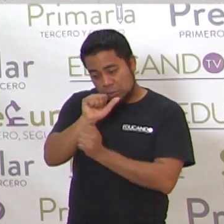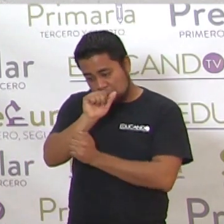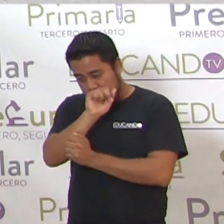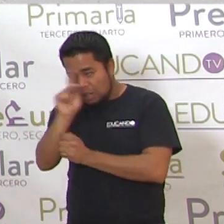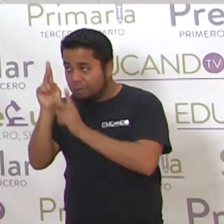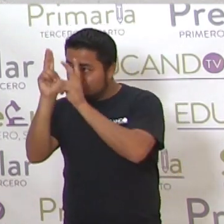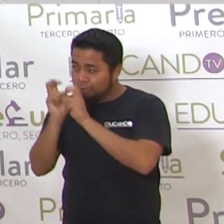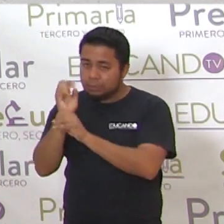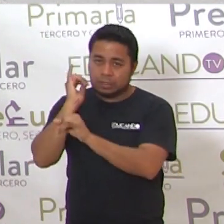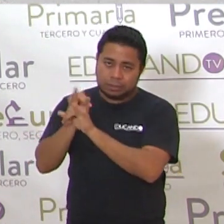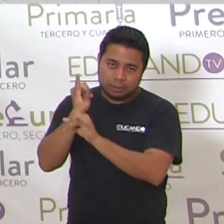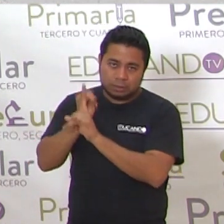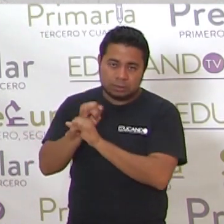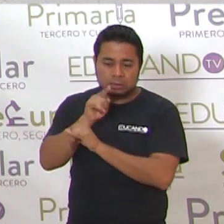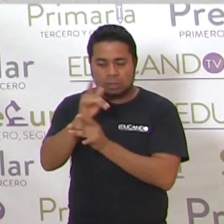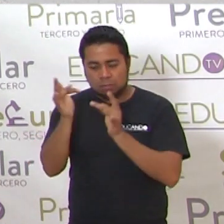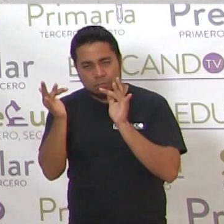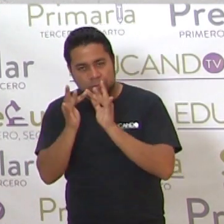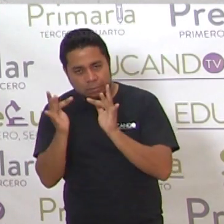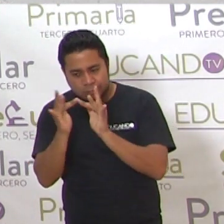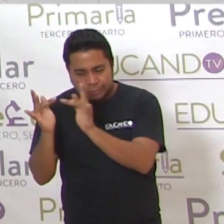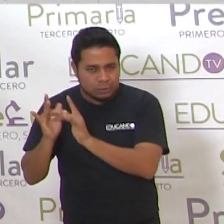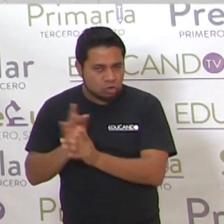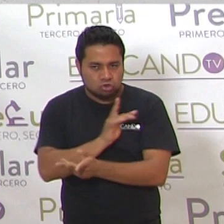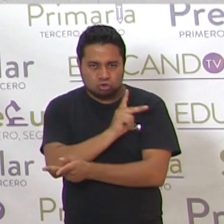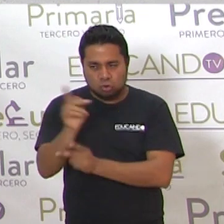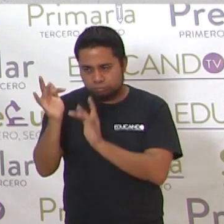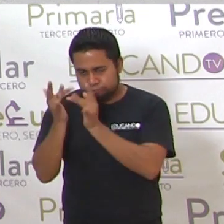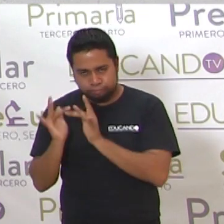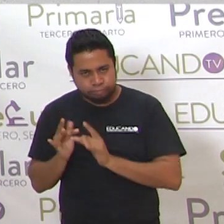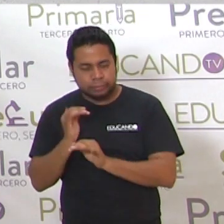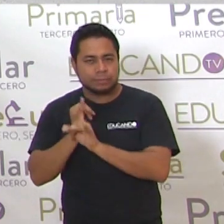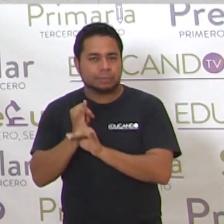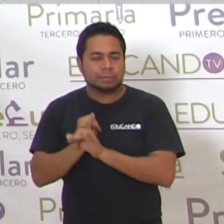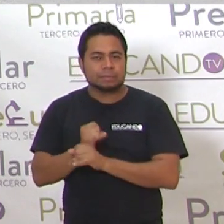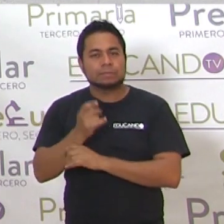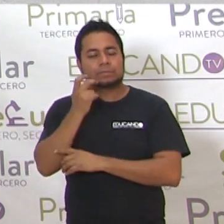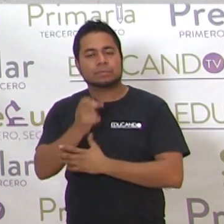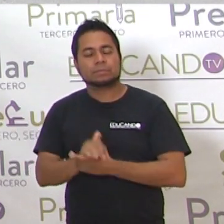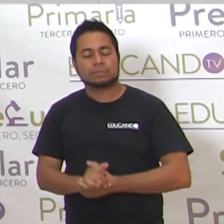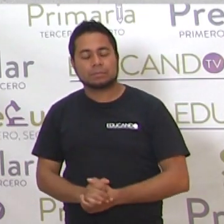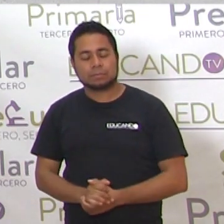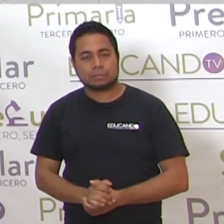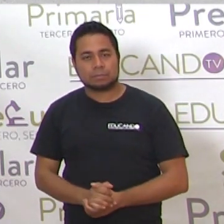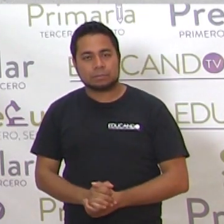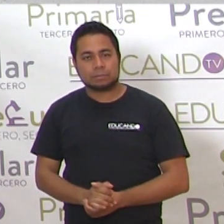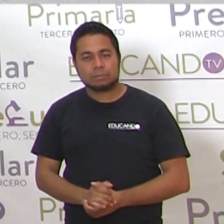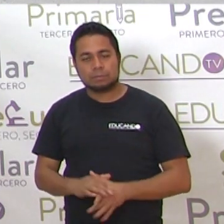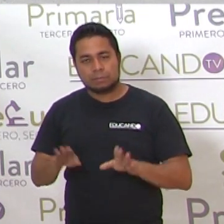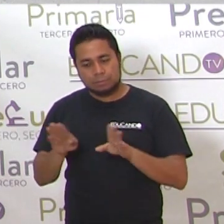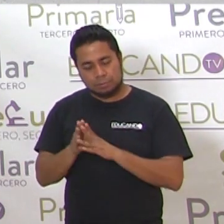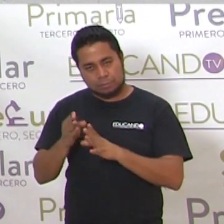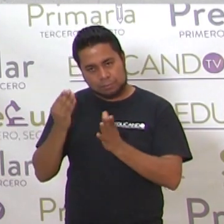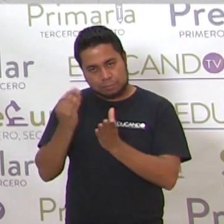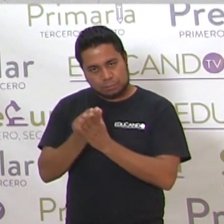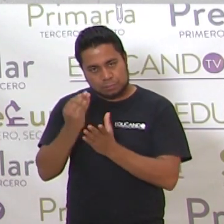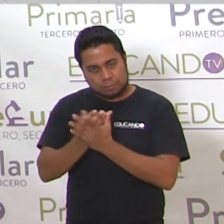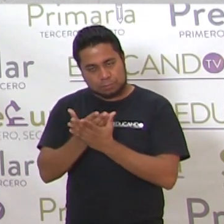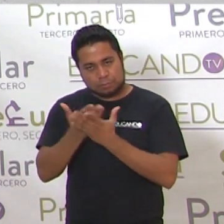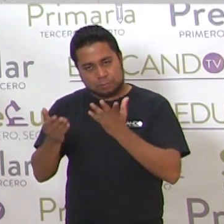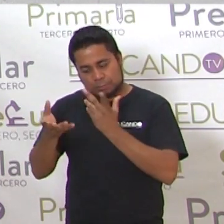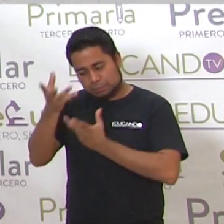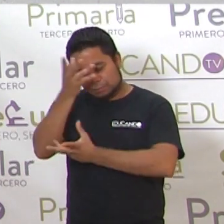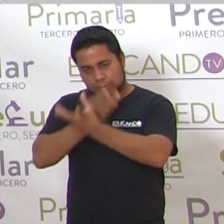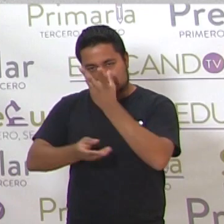donde vamos a estar interconectados así es niños y niñas como en esta sesión hemos aprendido